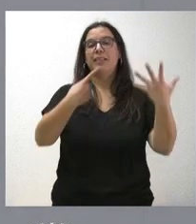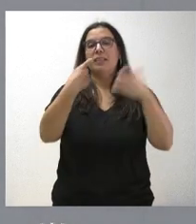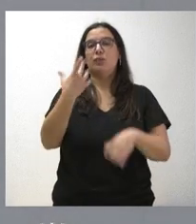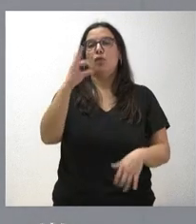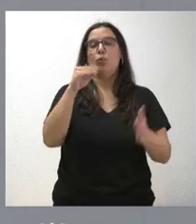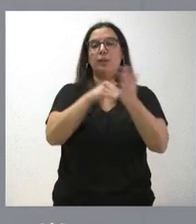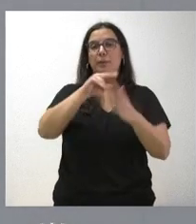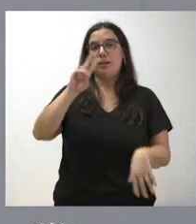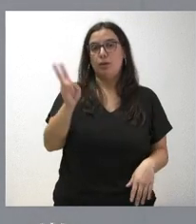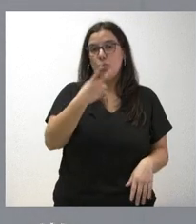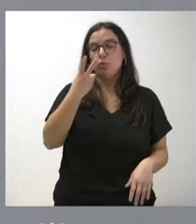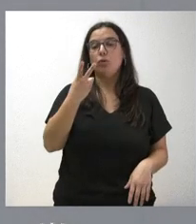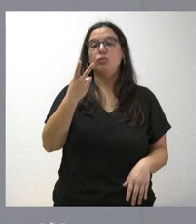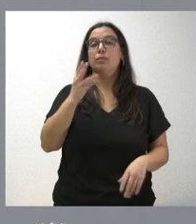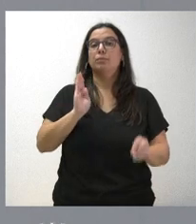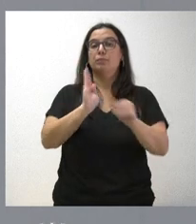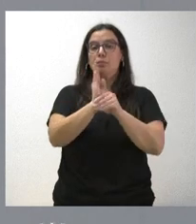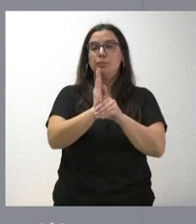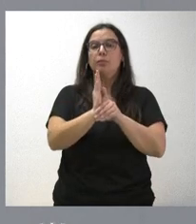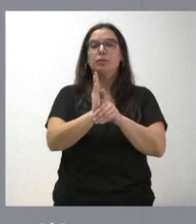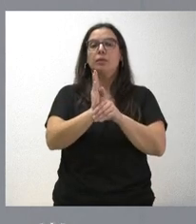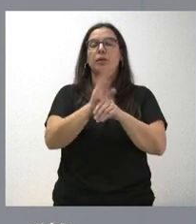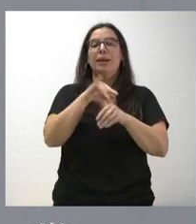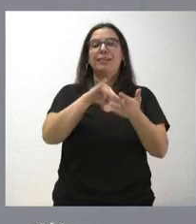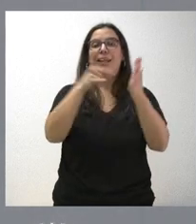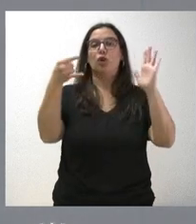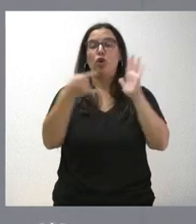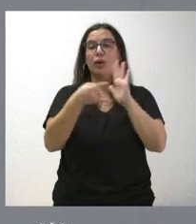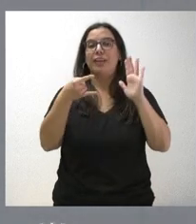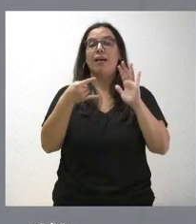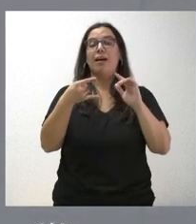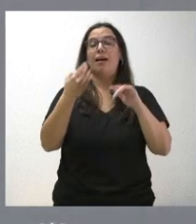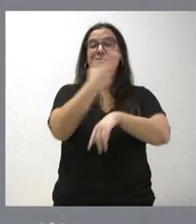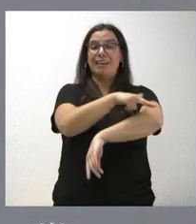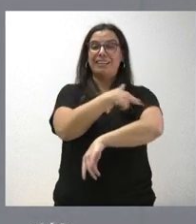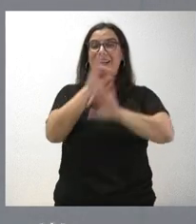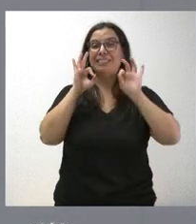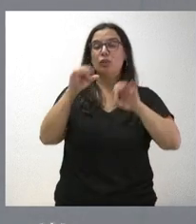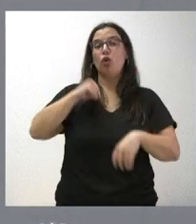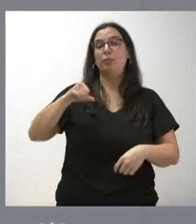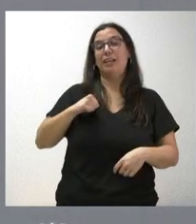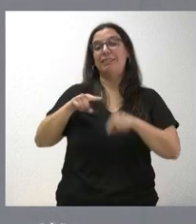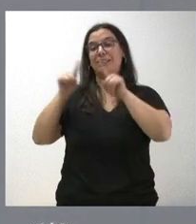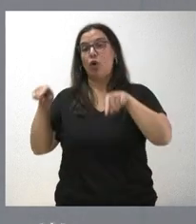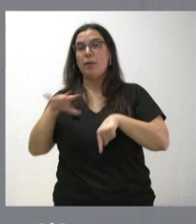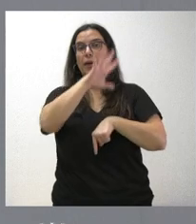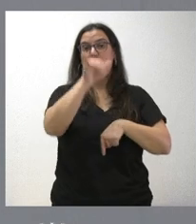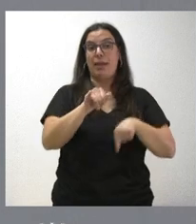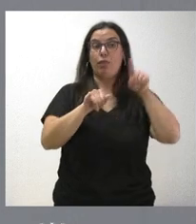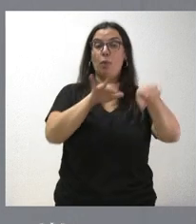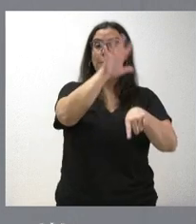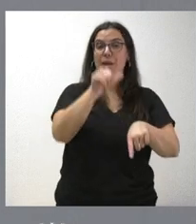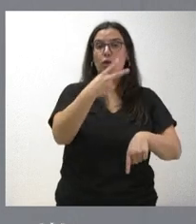650,000 es lo que se destina al suministro de tecnología sanitaria en los hospitales de Segovia y el vierzo para el vierzo son